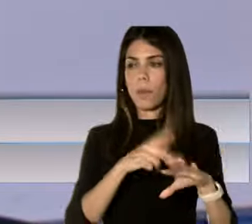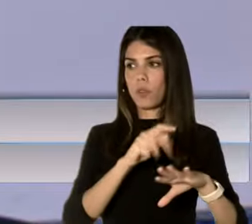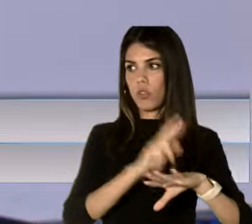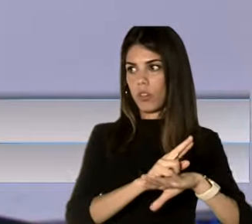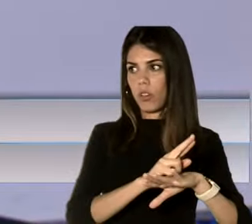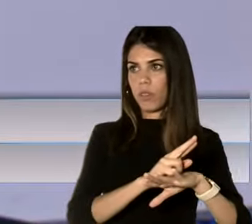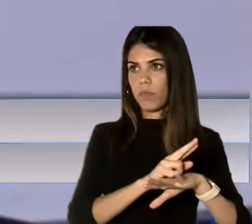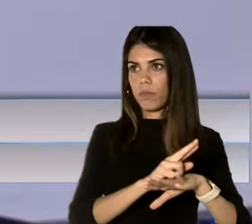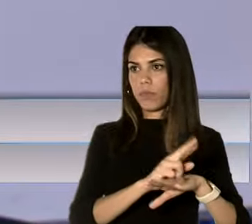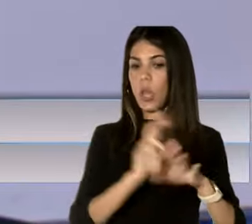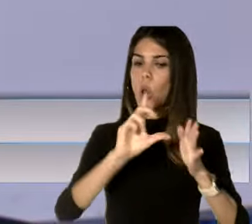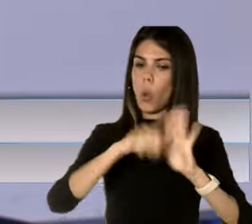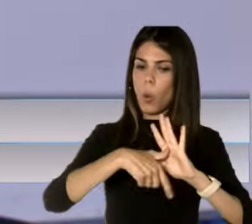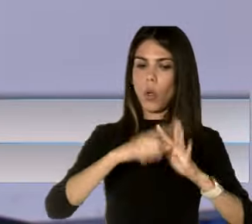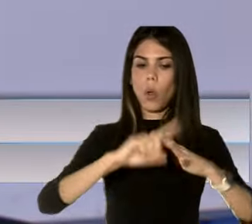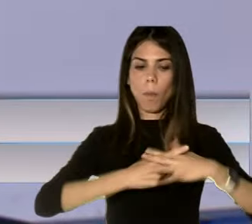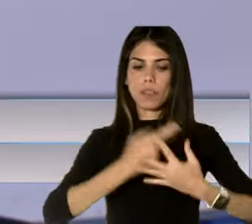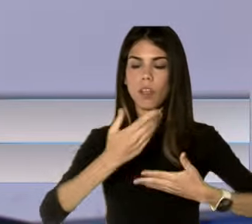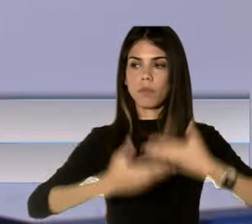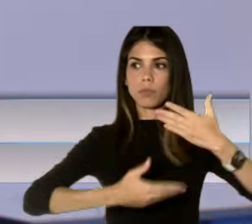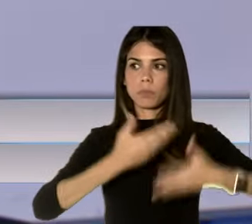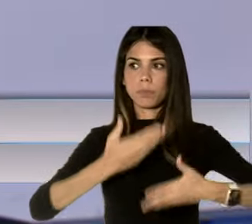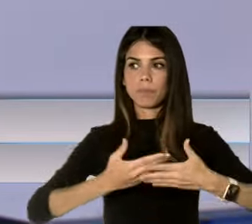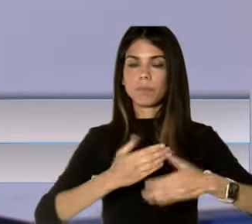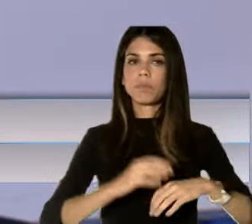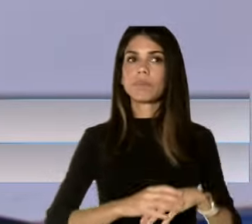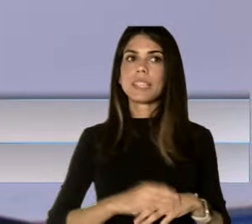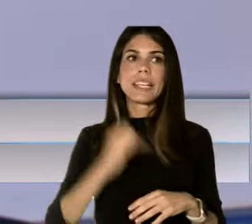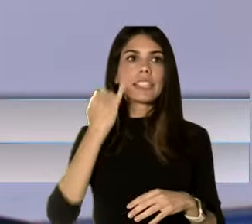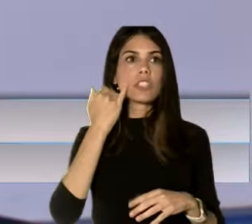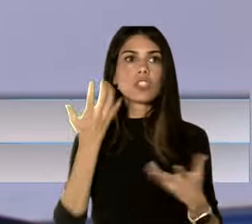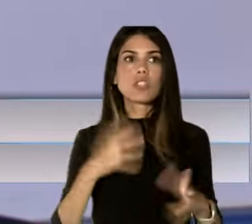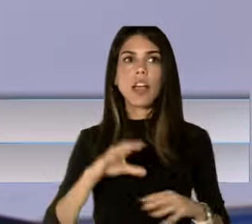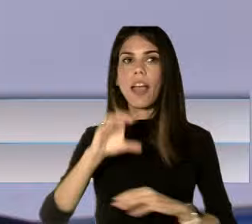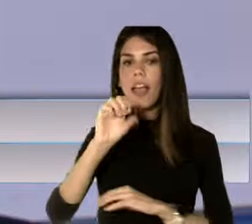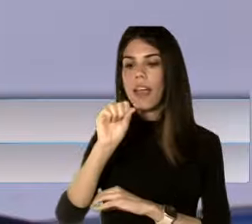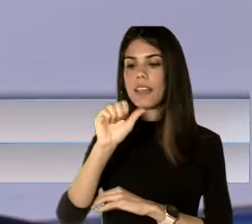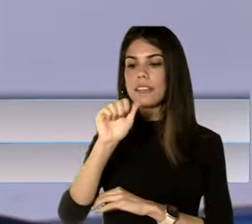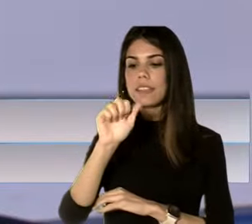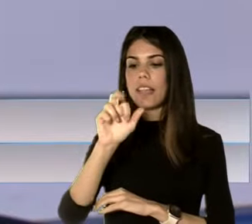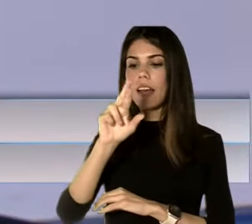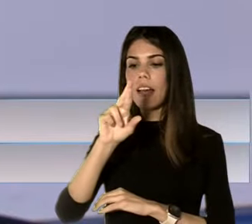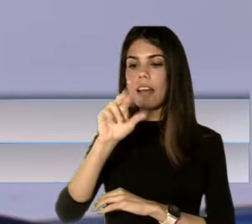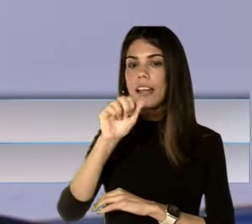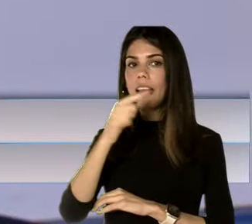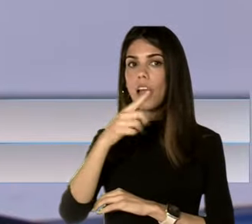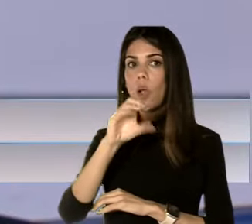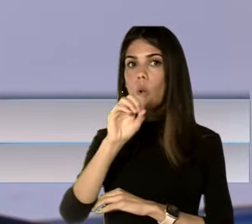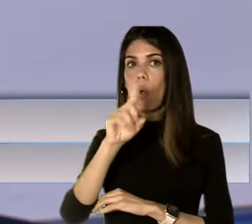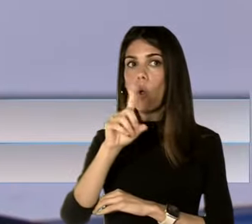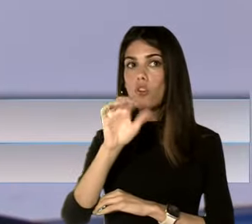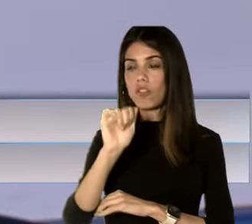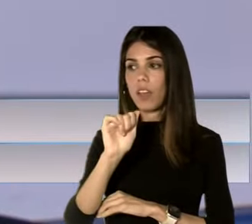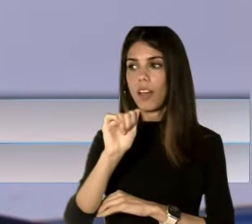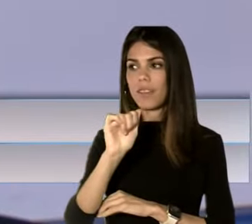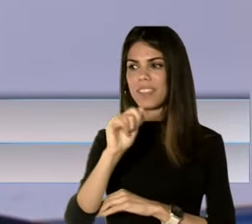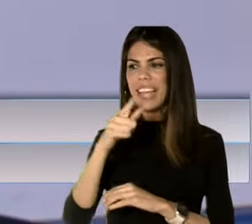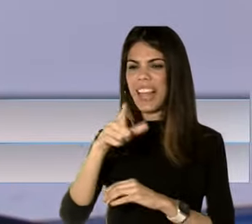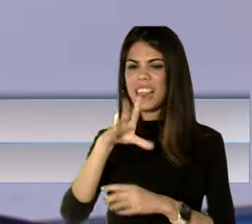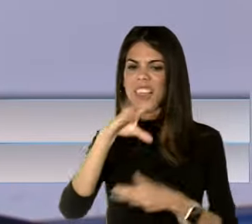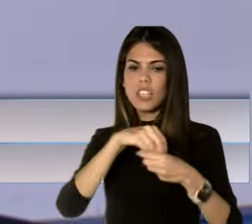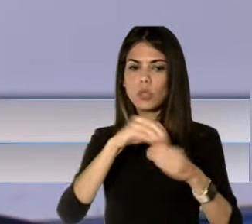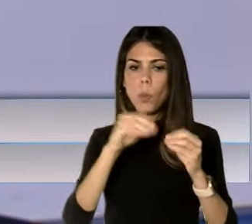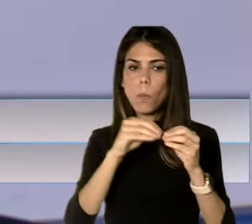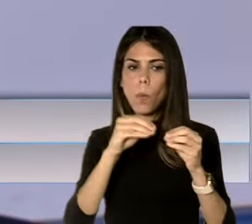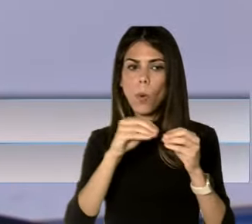de comienza el proceso si ya lo que es Juan Zaragoza entra mucho más en el proceso de fiscalización que él